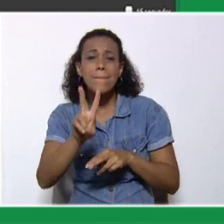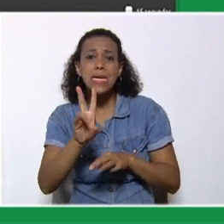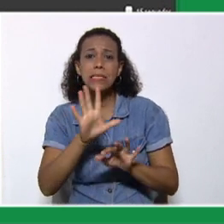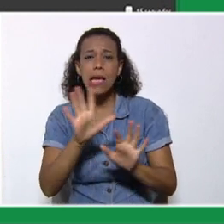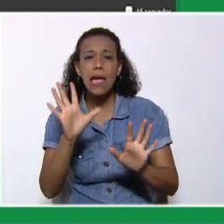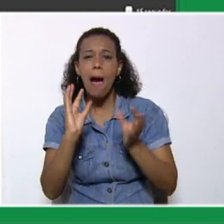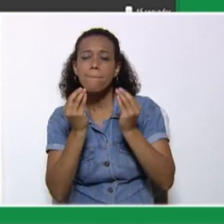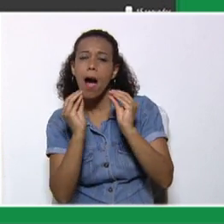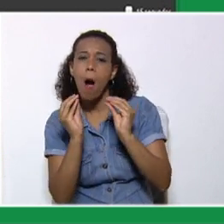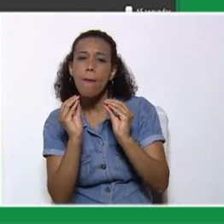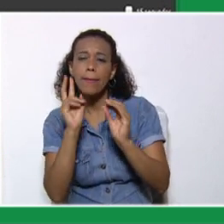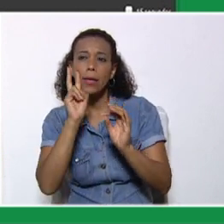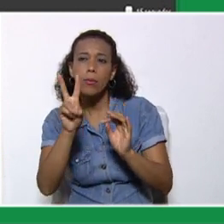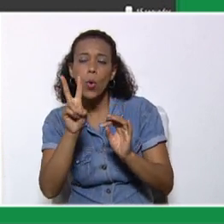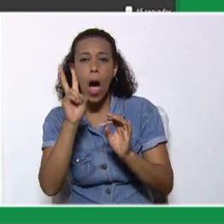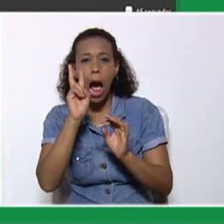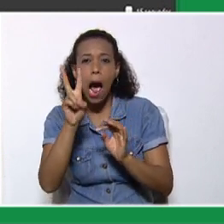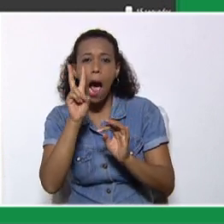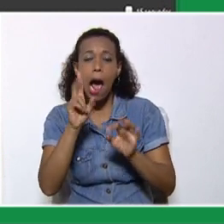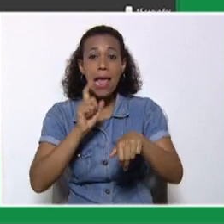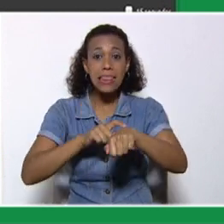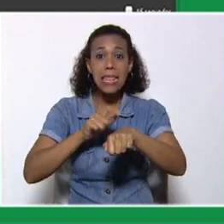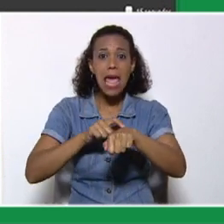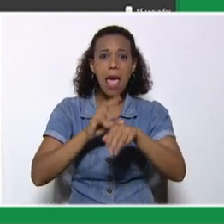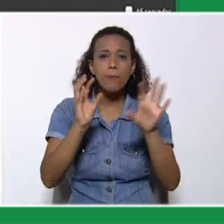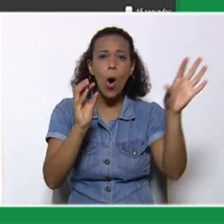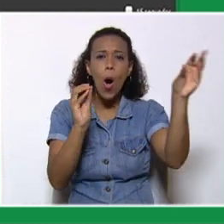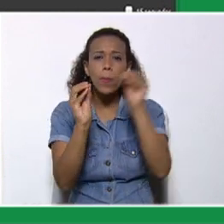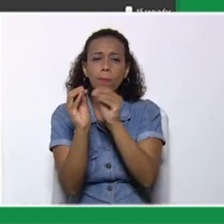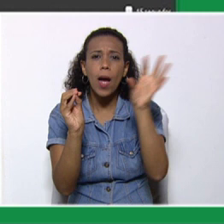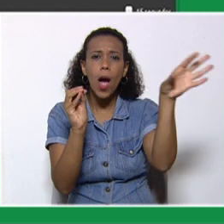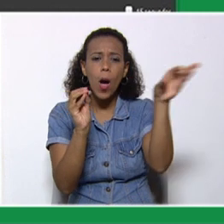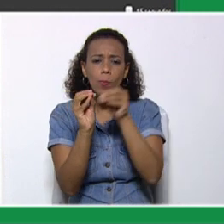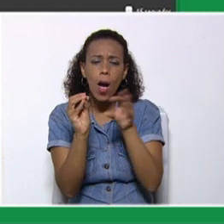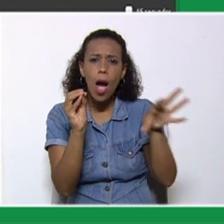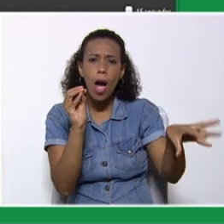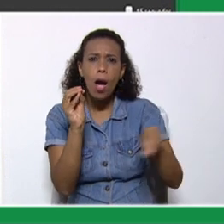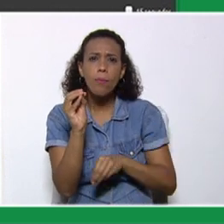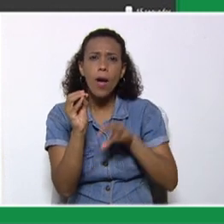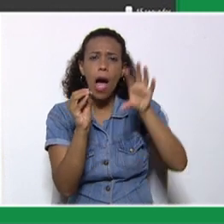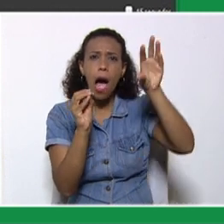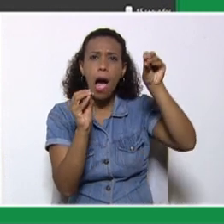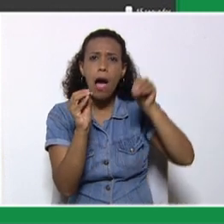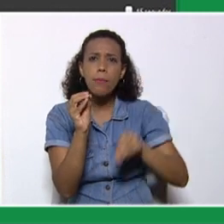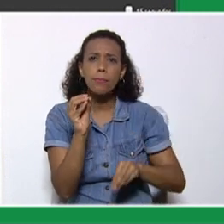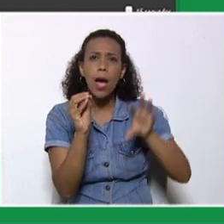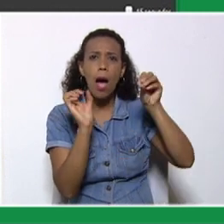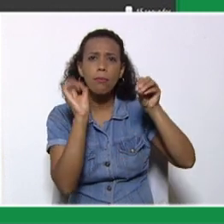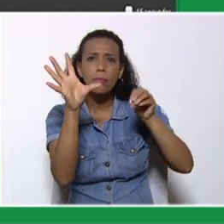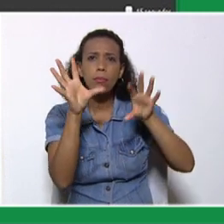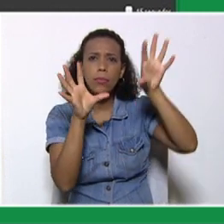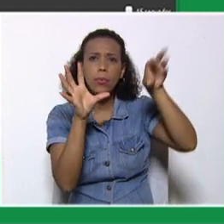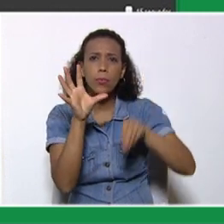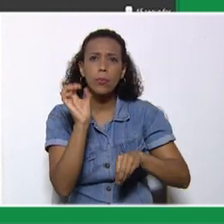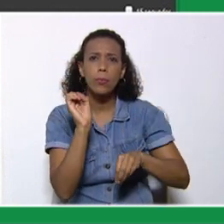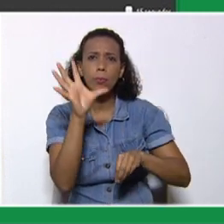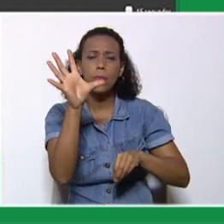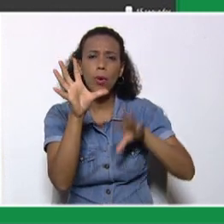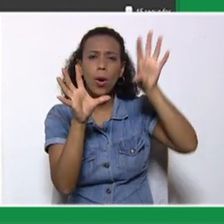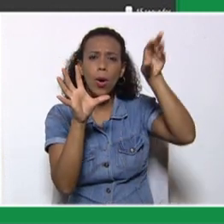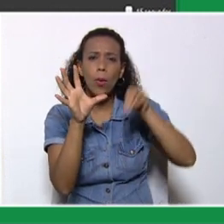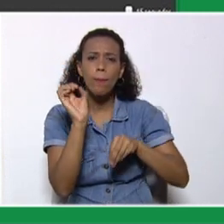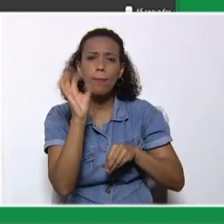previa, donde vamos a ir observando en tiempo real cada una de las acciones que realizaremos durante y después de la edición